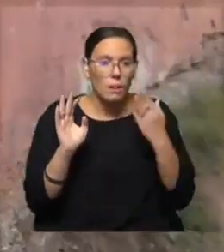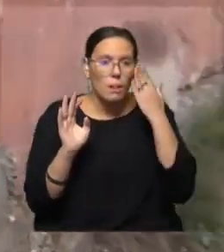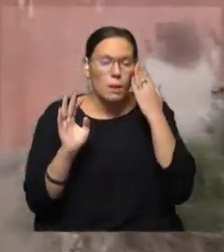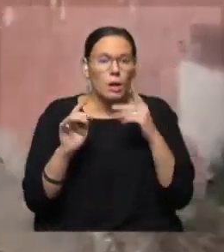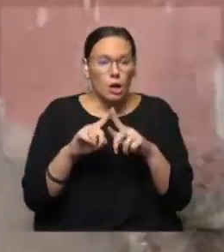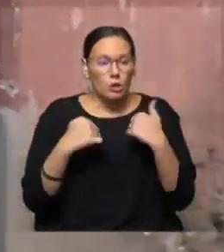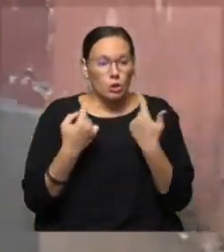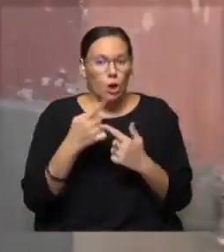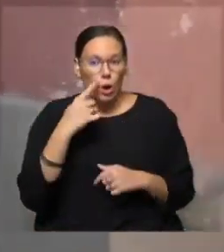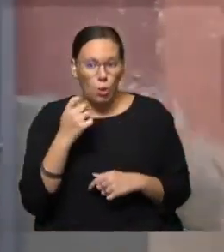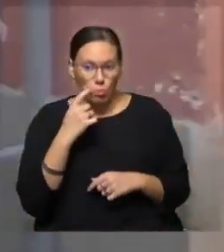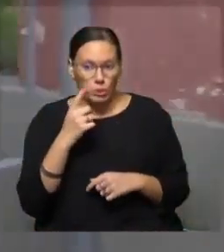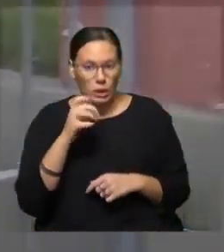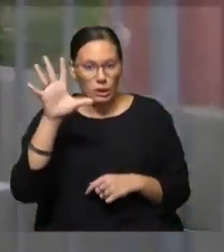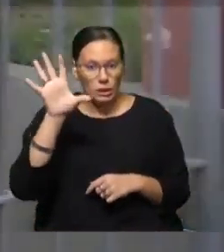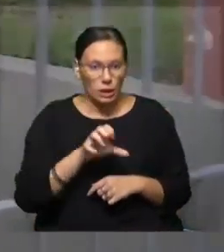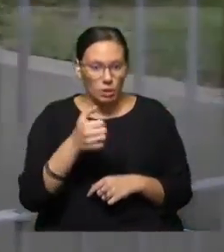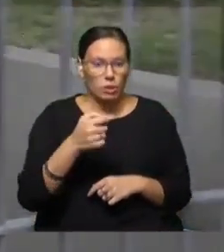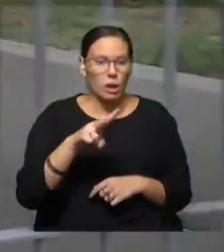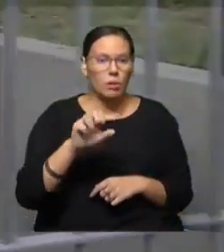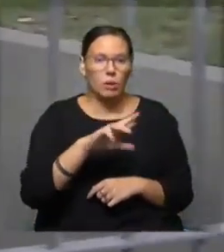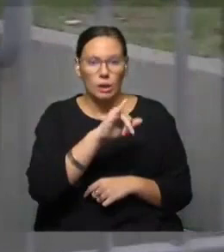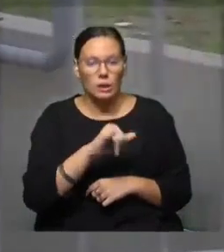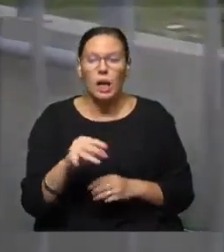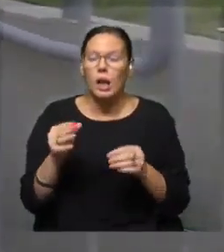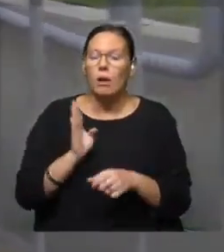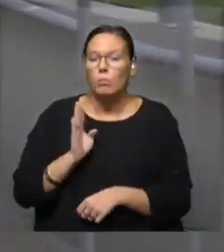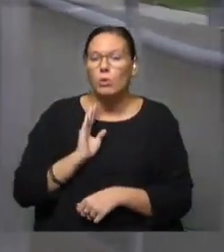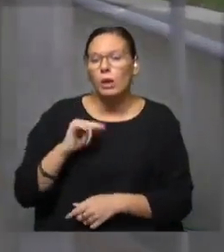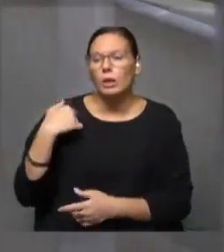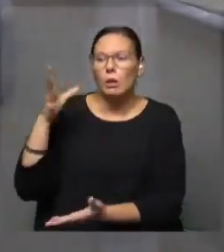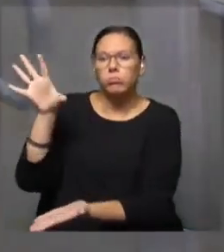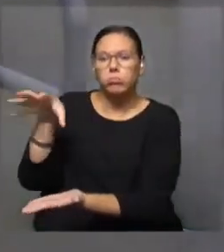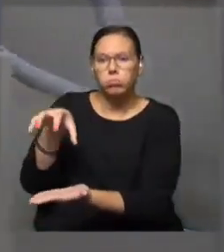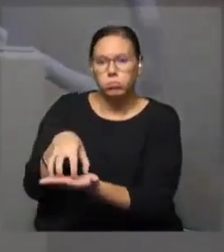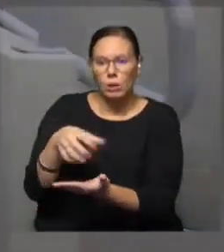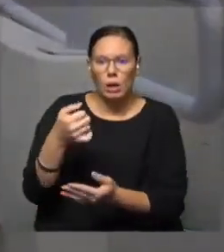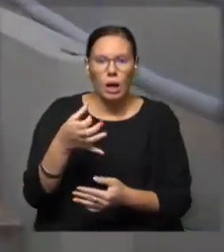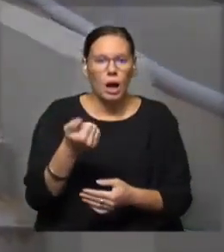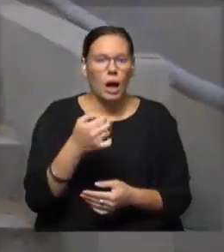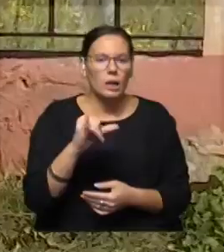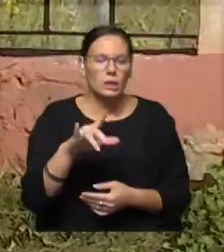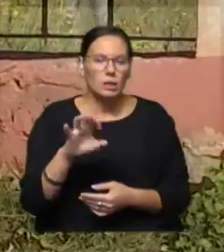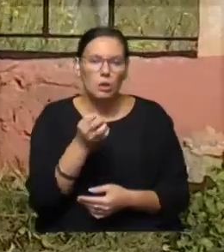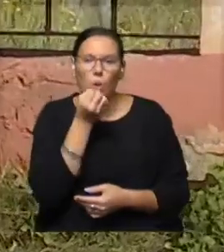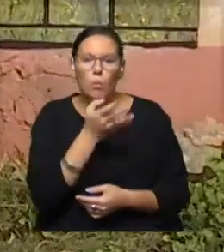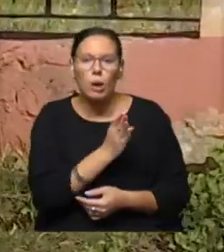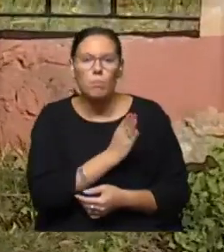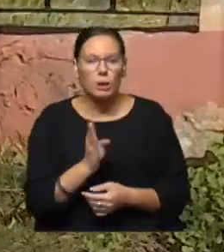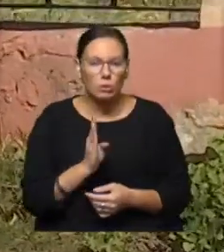A nosotros, los varones, nos trajeron al Álvarez y las mujeres las llevaron al asilo del Buen Pastor, que era un lugar